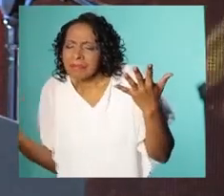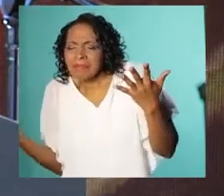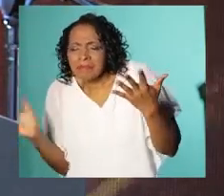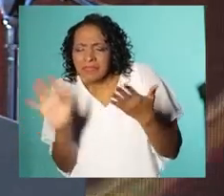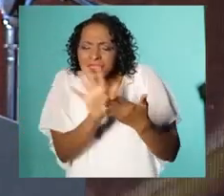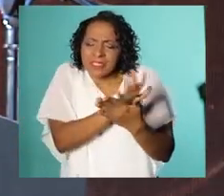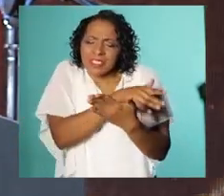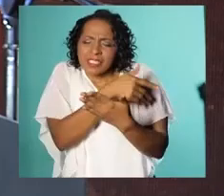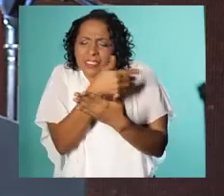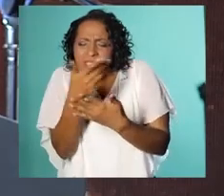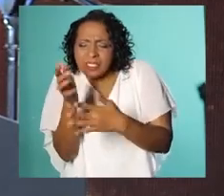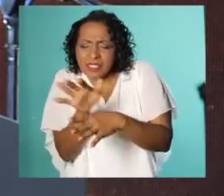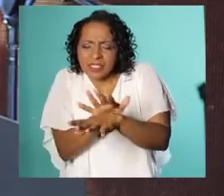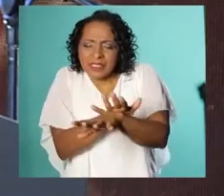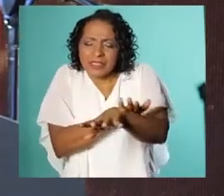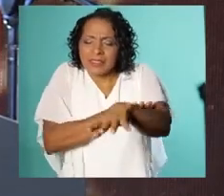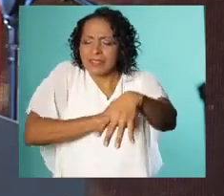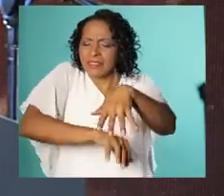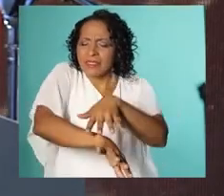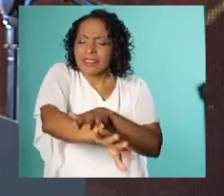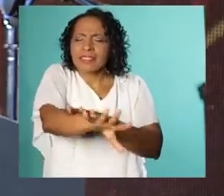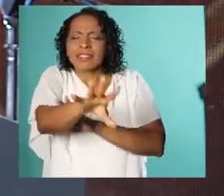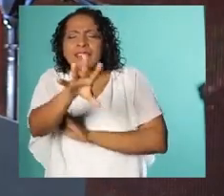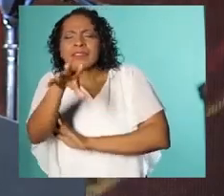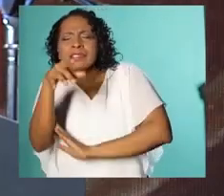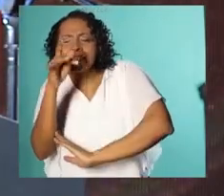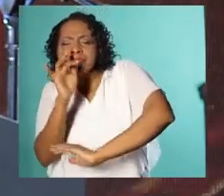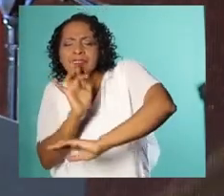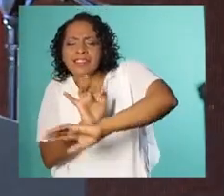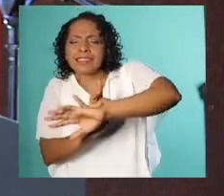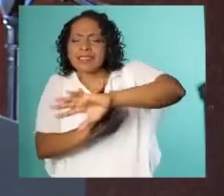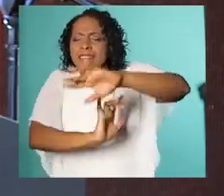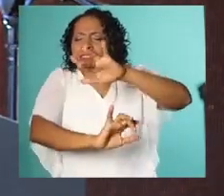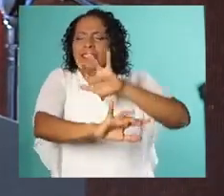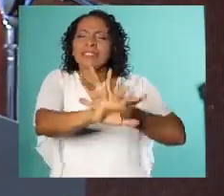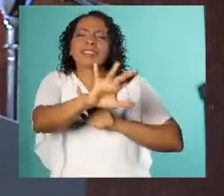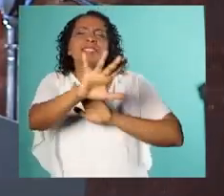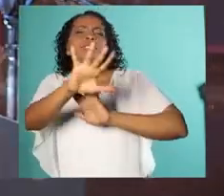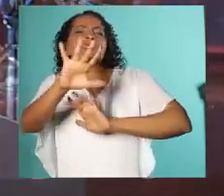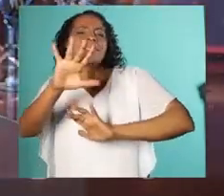en la melodía de mi piel cuando te toca.